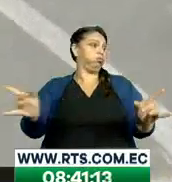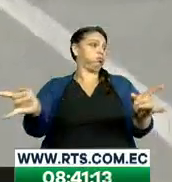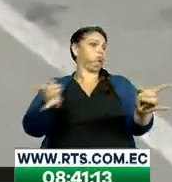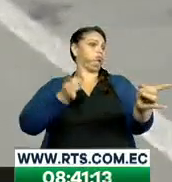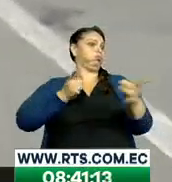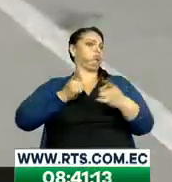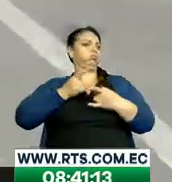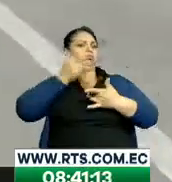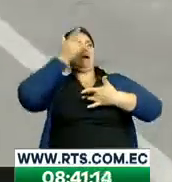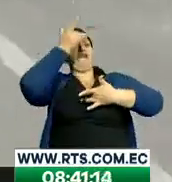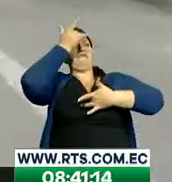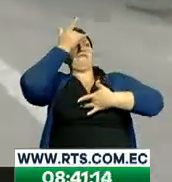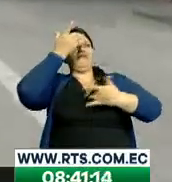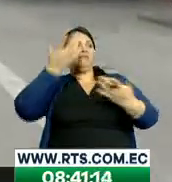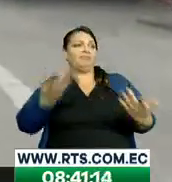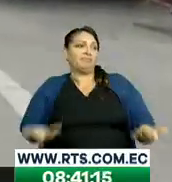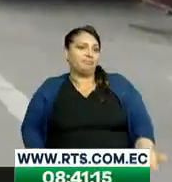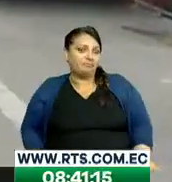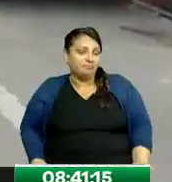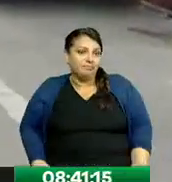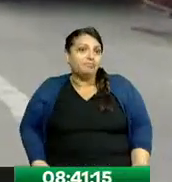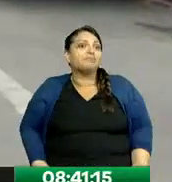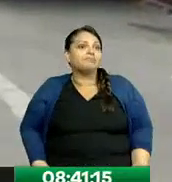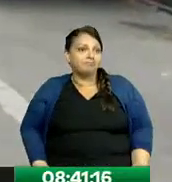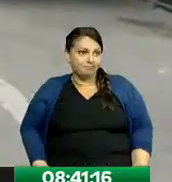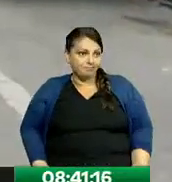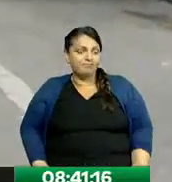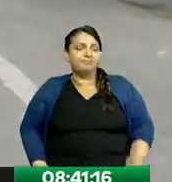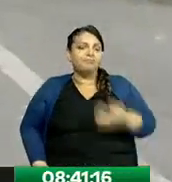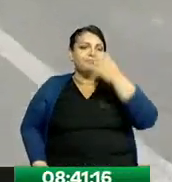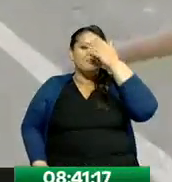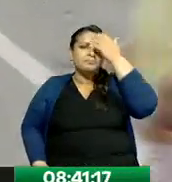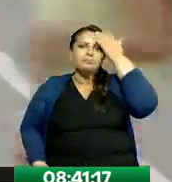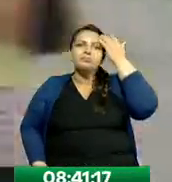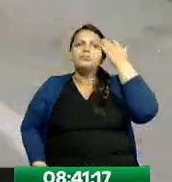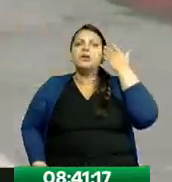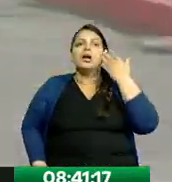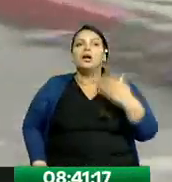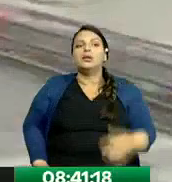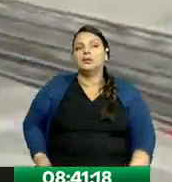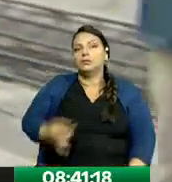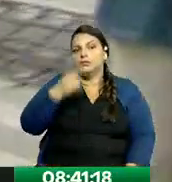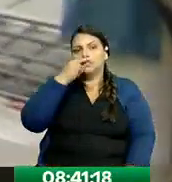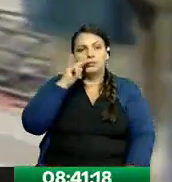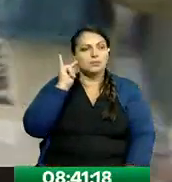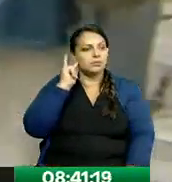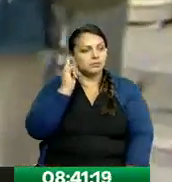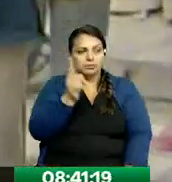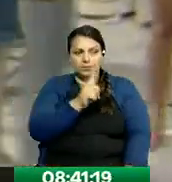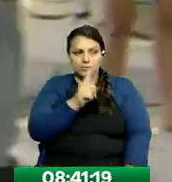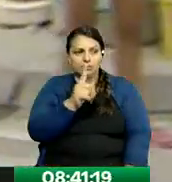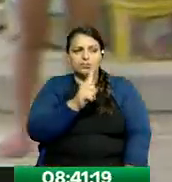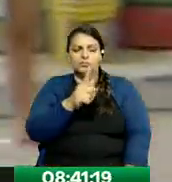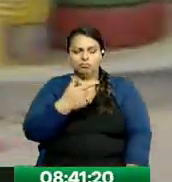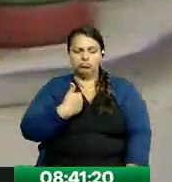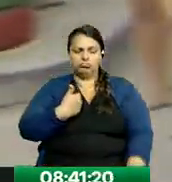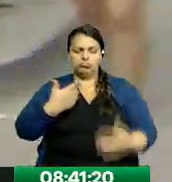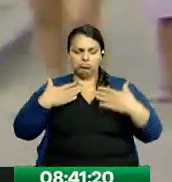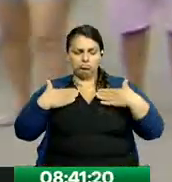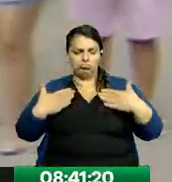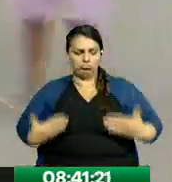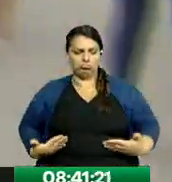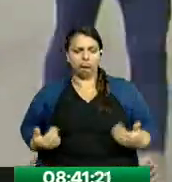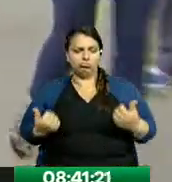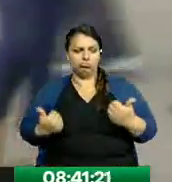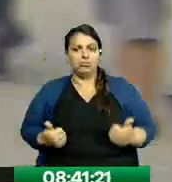papá y así. Gracias a Dios los niños no ha pasado eso todavía, pero los adultos sí. Mire, y este es un sector que fue ganador del